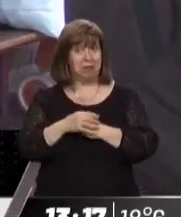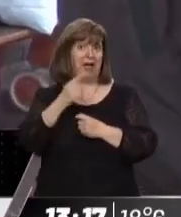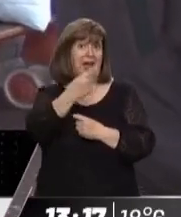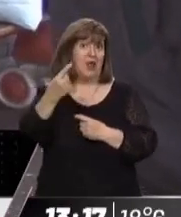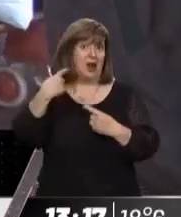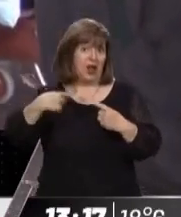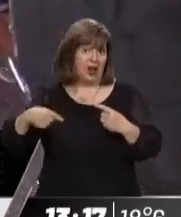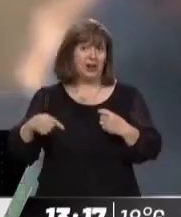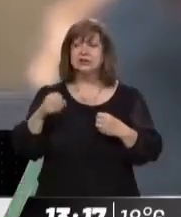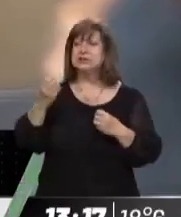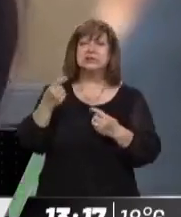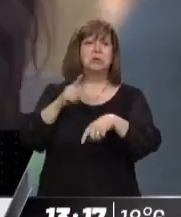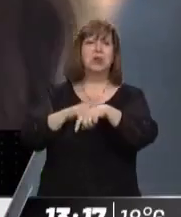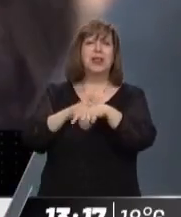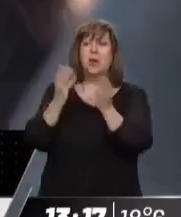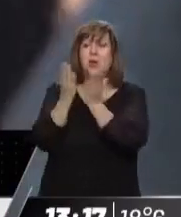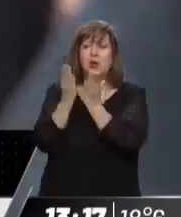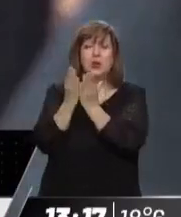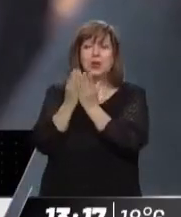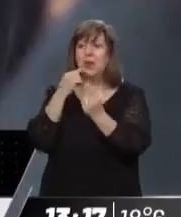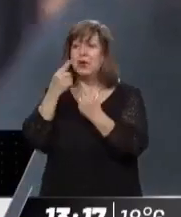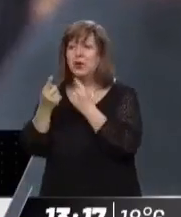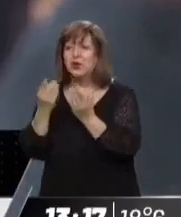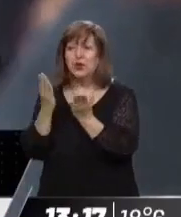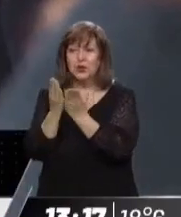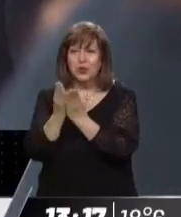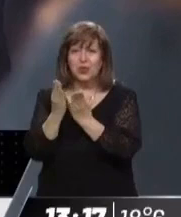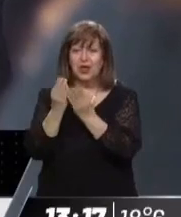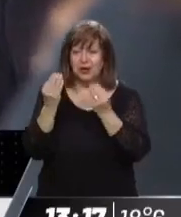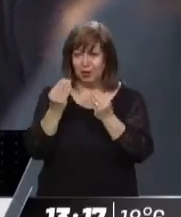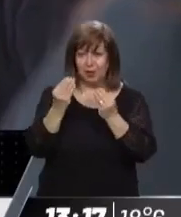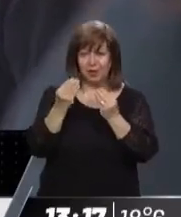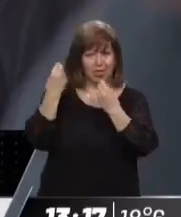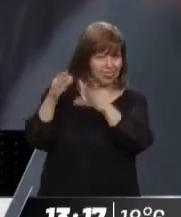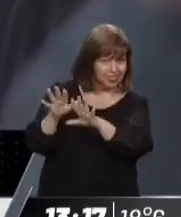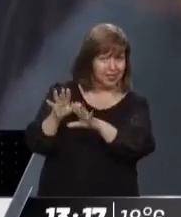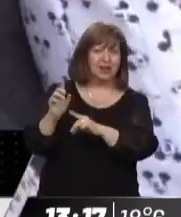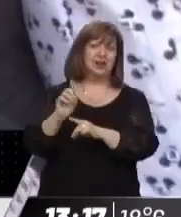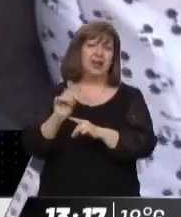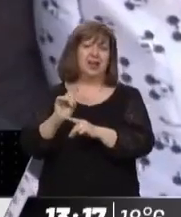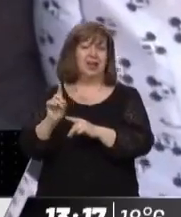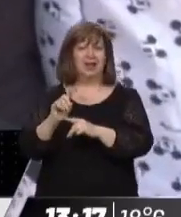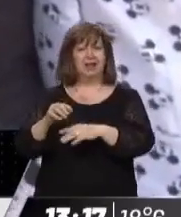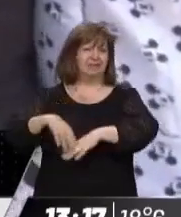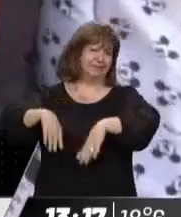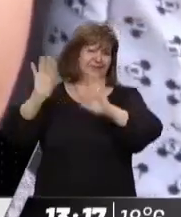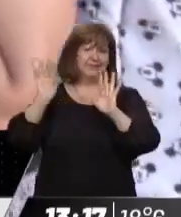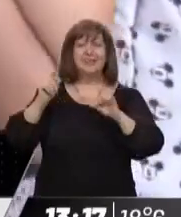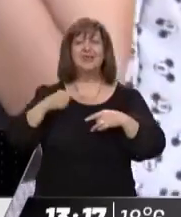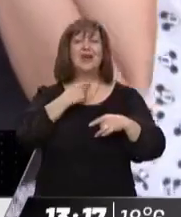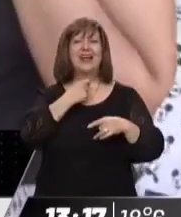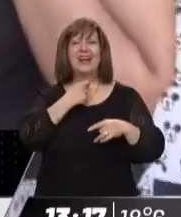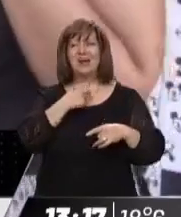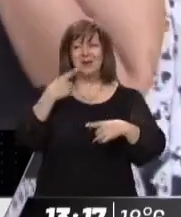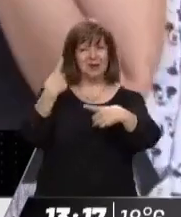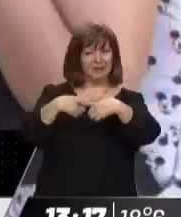ahora, ¿cómo hacen? ¿Cómo es eso, la movida de estudiar mientras vas a festejar? Y ahora también nos quisimos tomar el día porque está bueno para